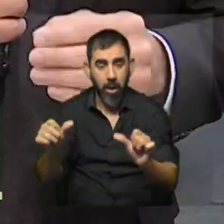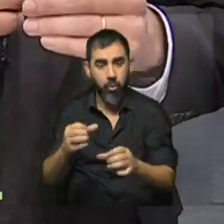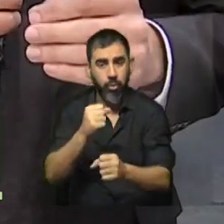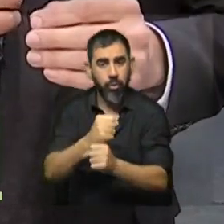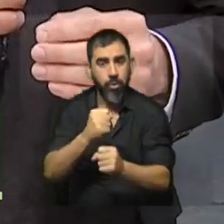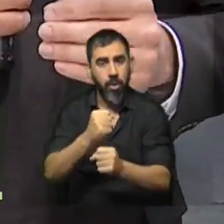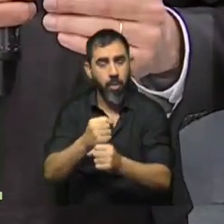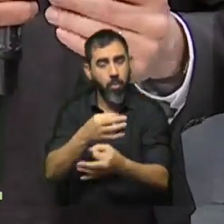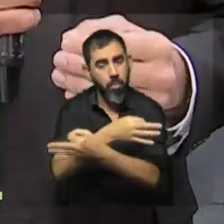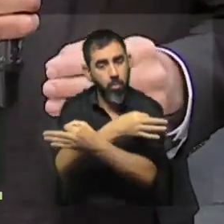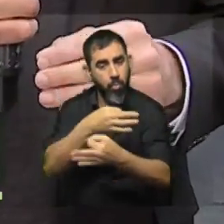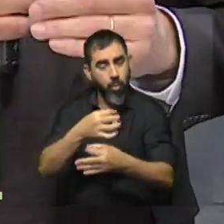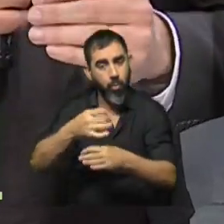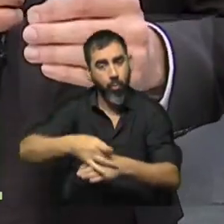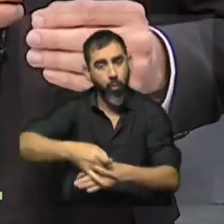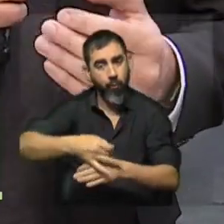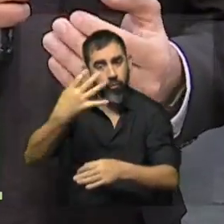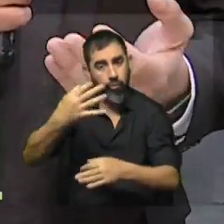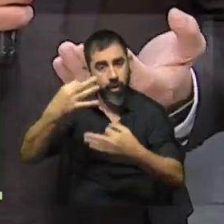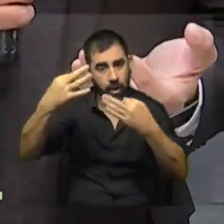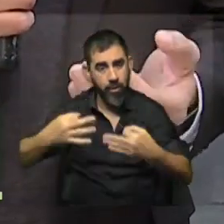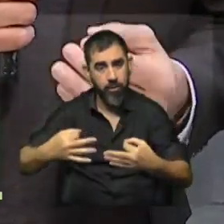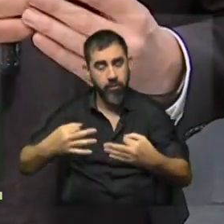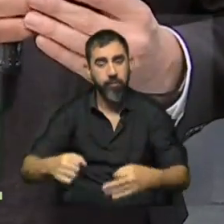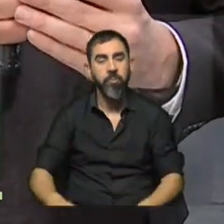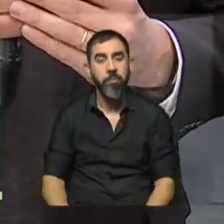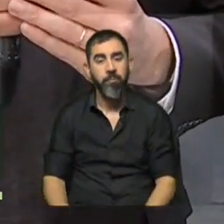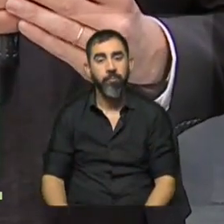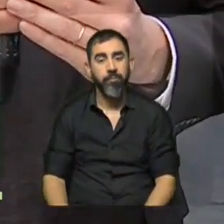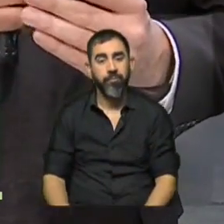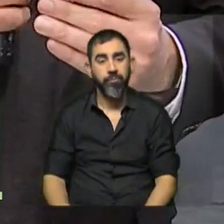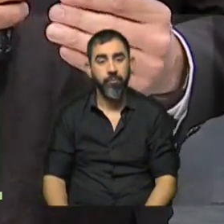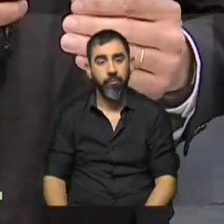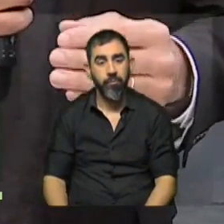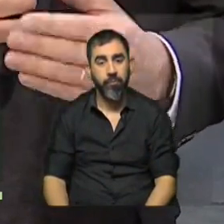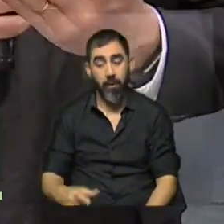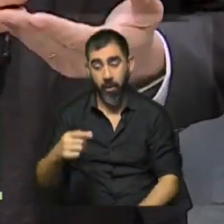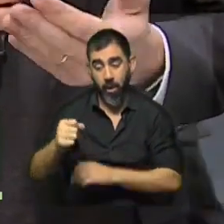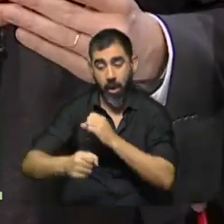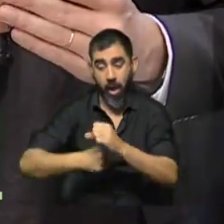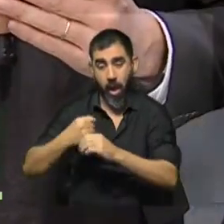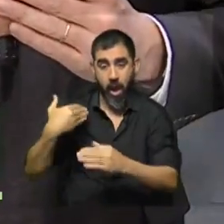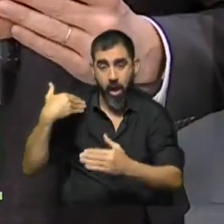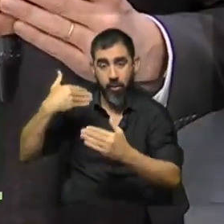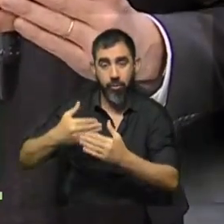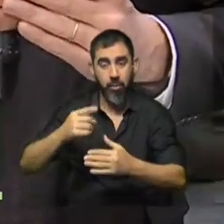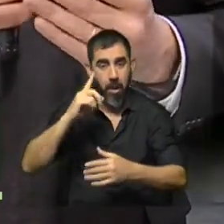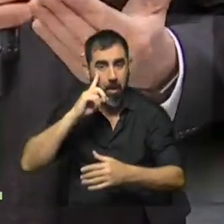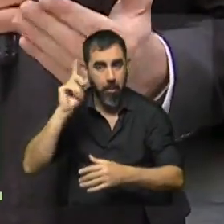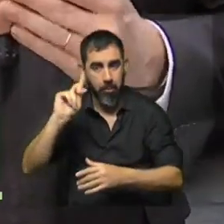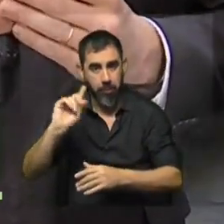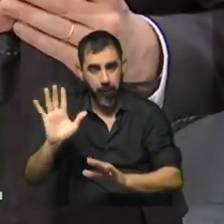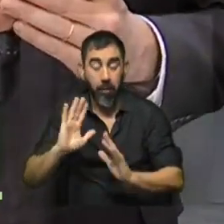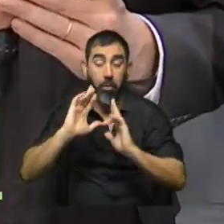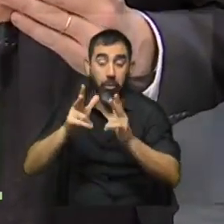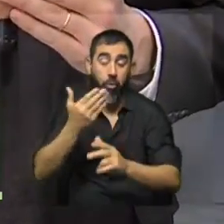trabajo en forma correcta, en forma efectiva durante estos años y que desconocía, dijo